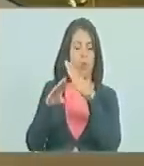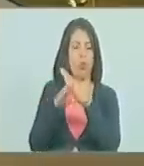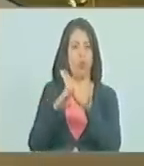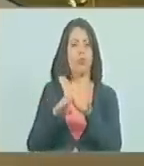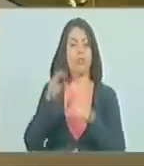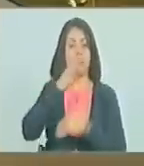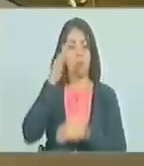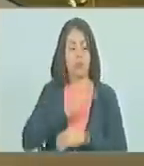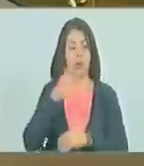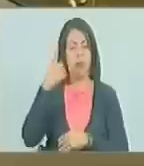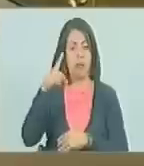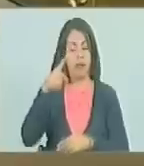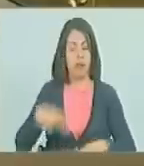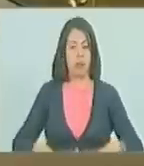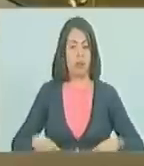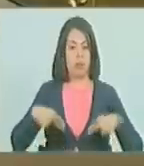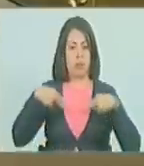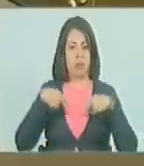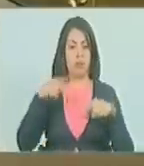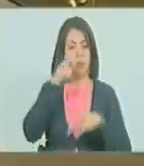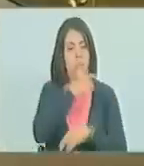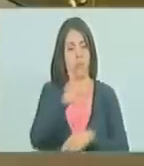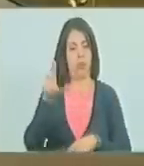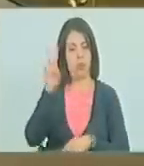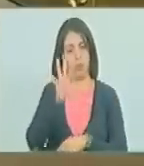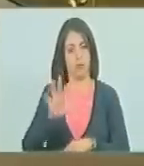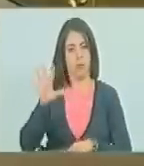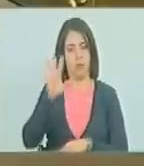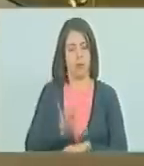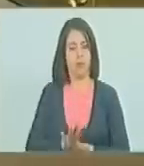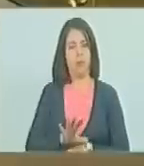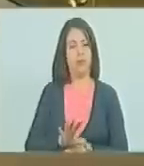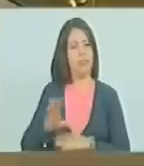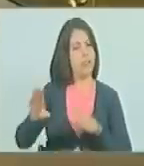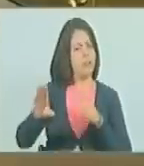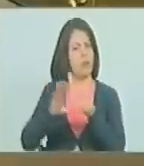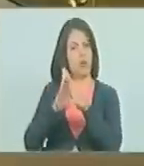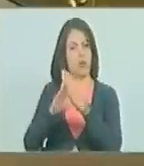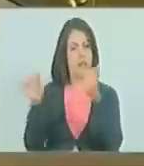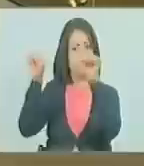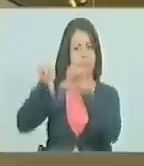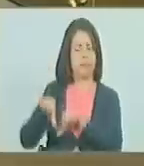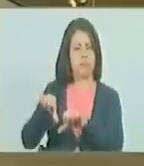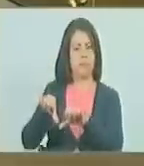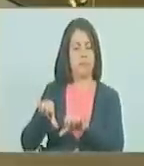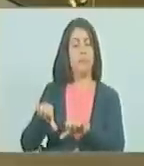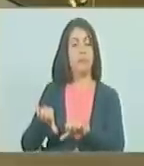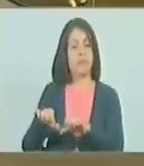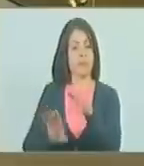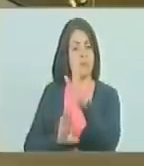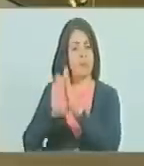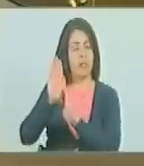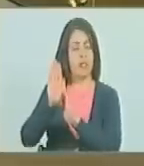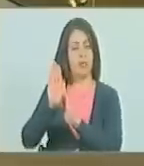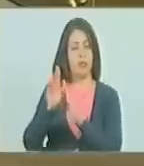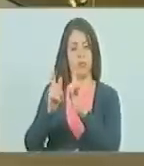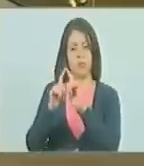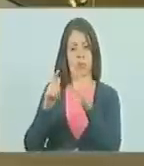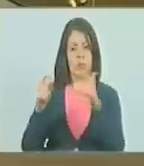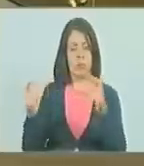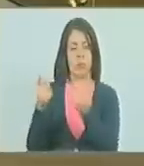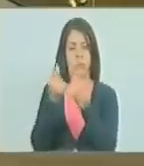la garantía de los derechos humanos del pueblo venezolano e impactan negativamente en el desarrollo y